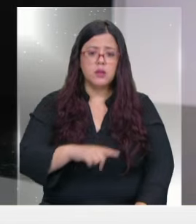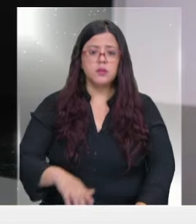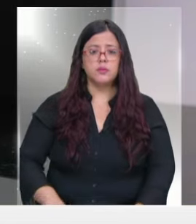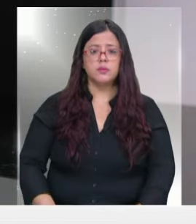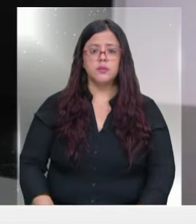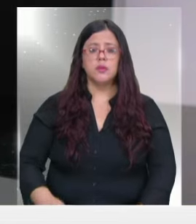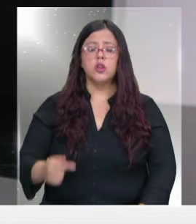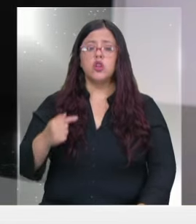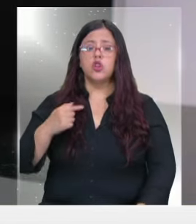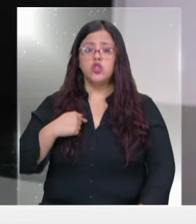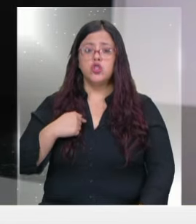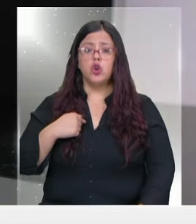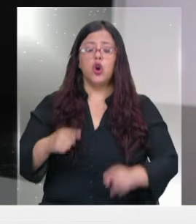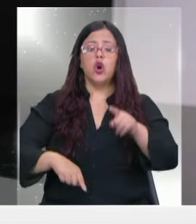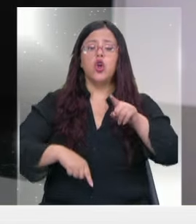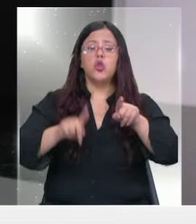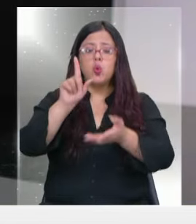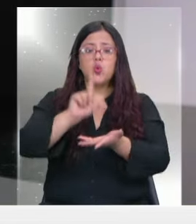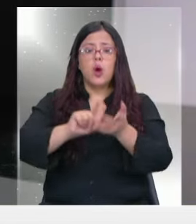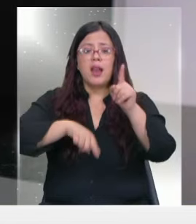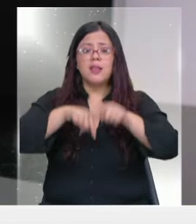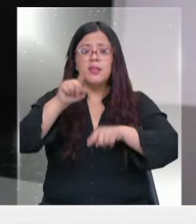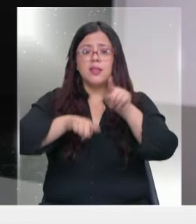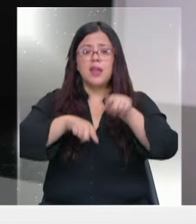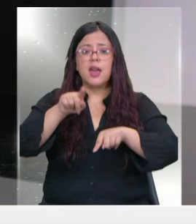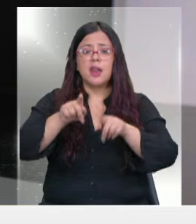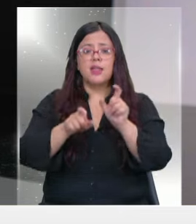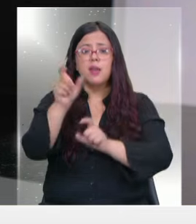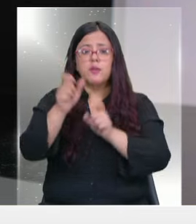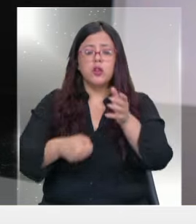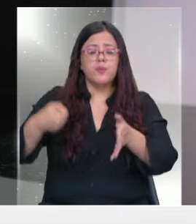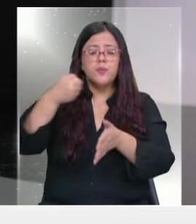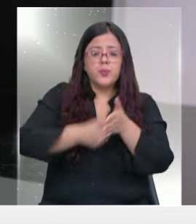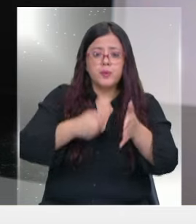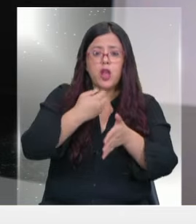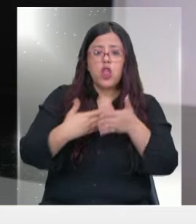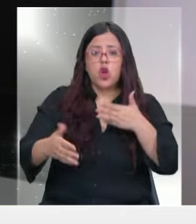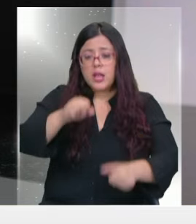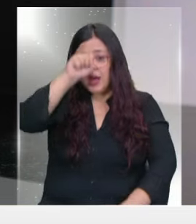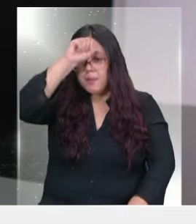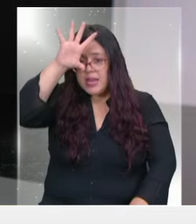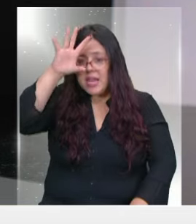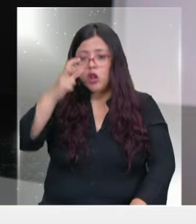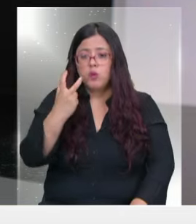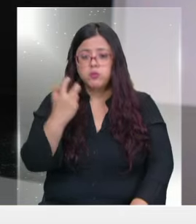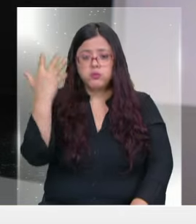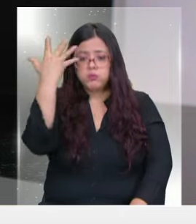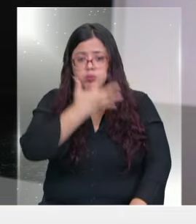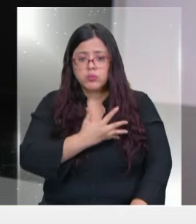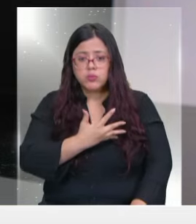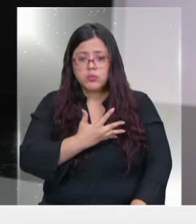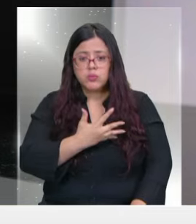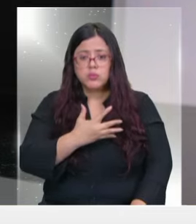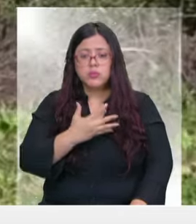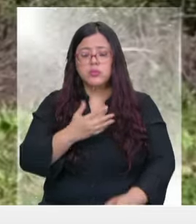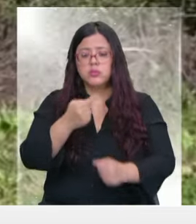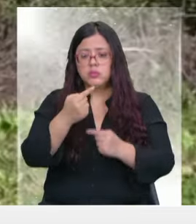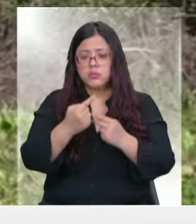Vengo de una tierra de luchadores. Vengo de la tierra de los mineros del carbón, de los pitquineros, de las